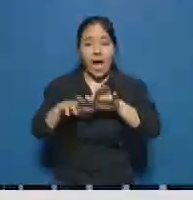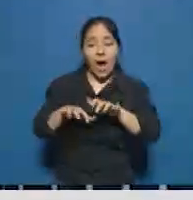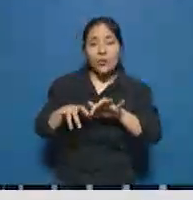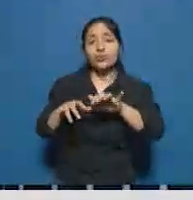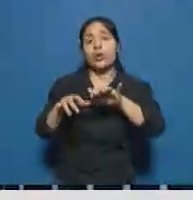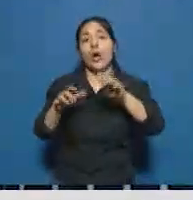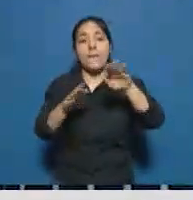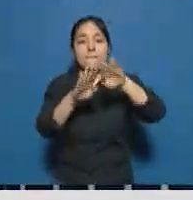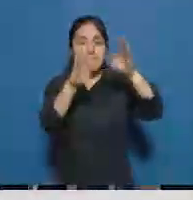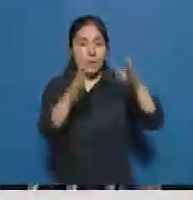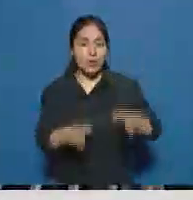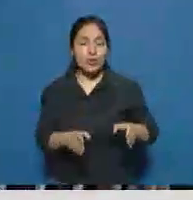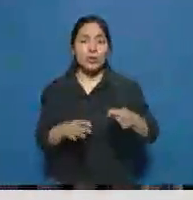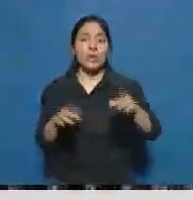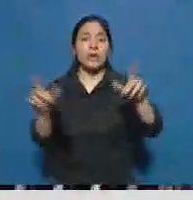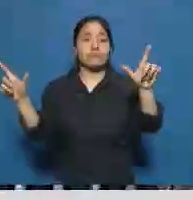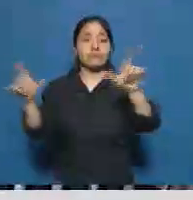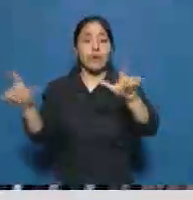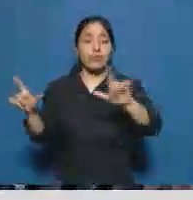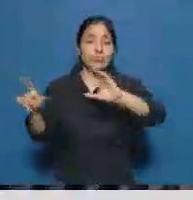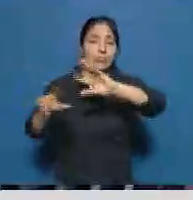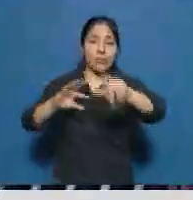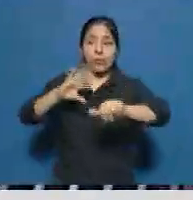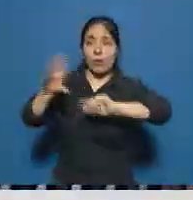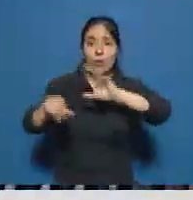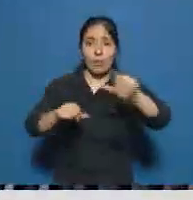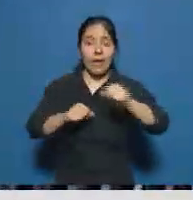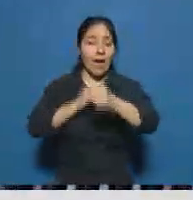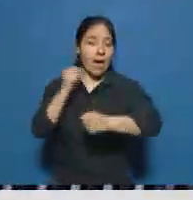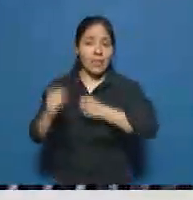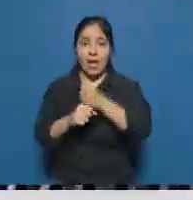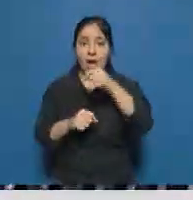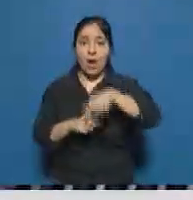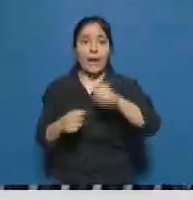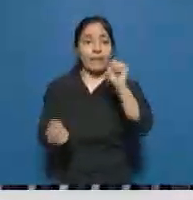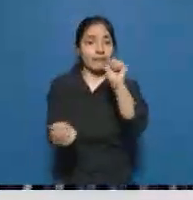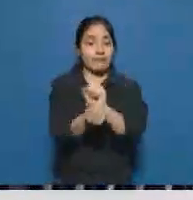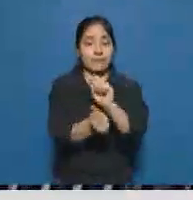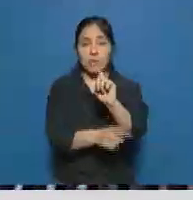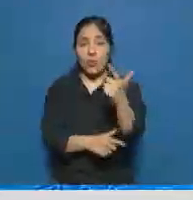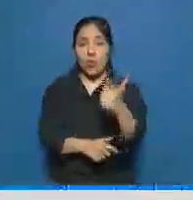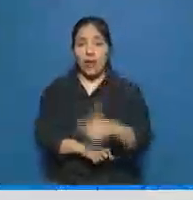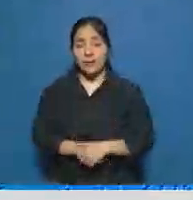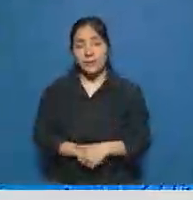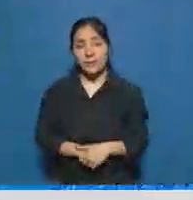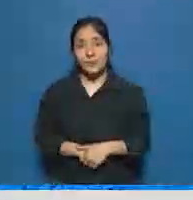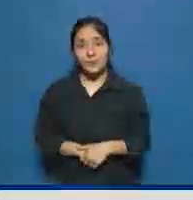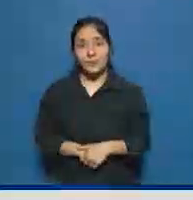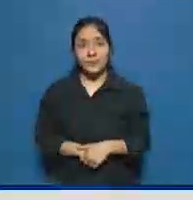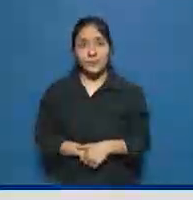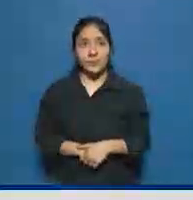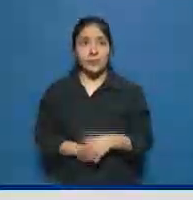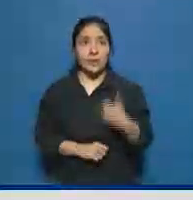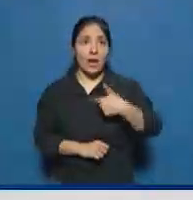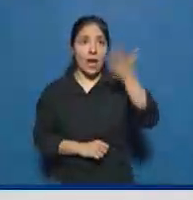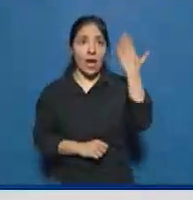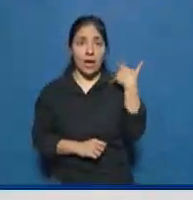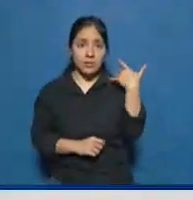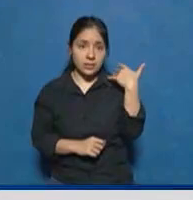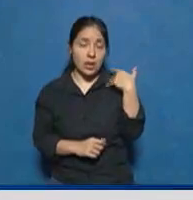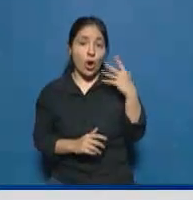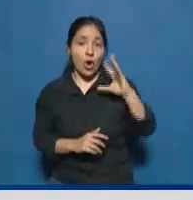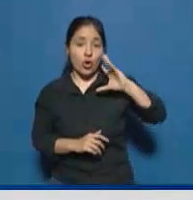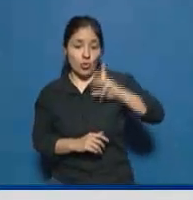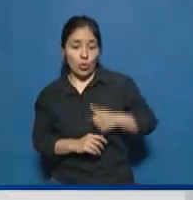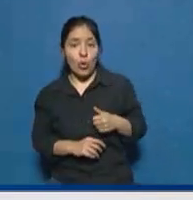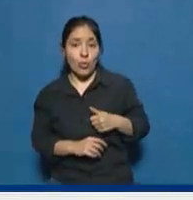monitor 14 pulgadas. Hasta el momento no hay detenidos. En el día de ayer sufrimos un